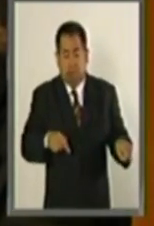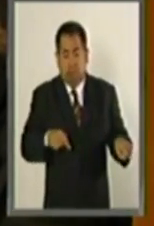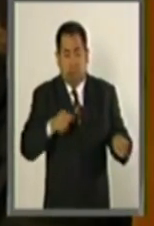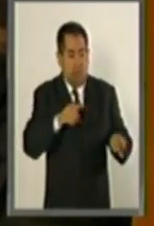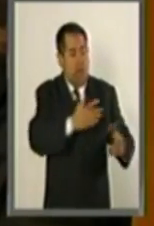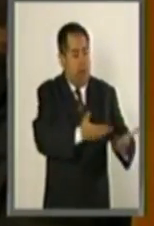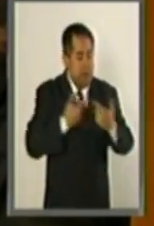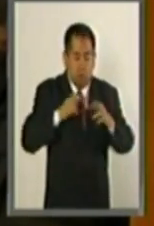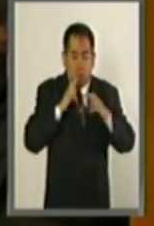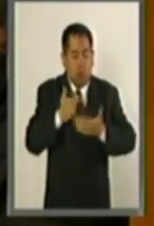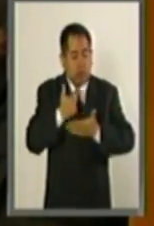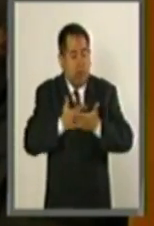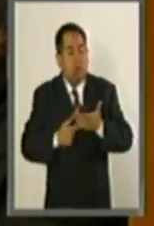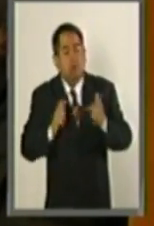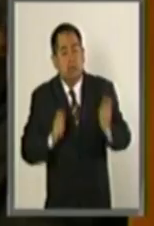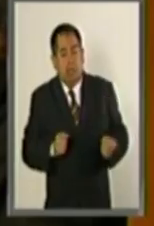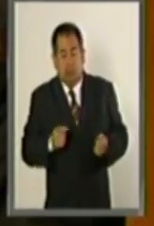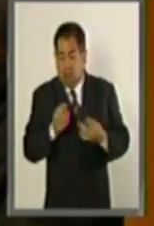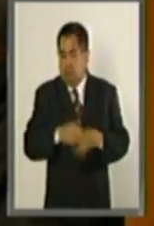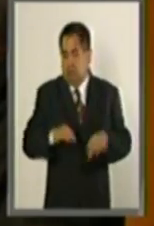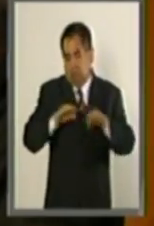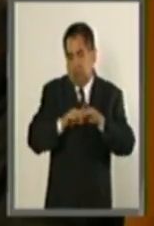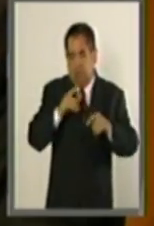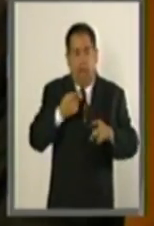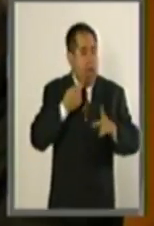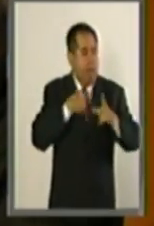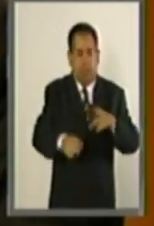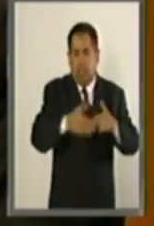rendición de cuentas. La tarea más difícil